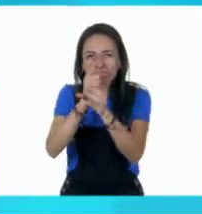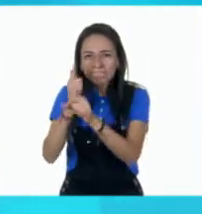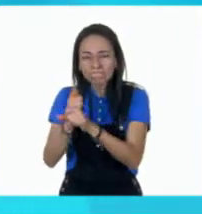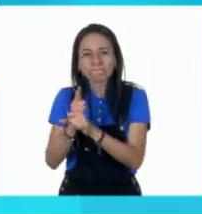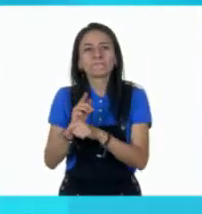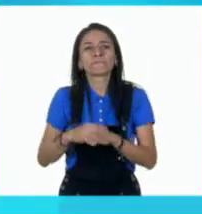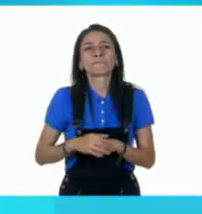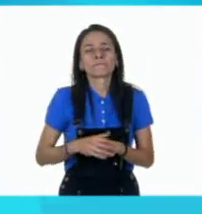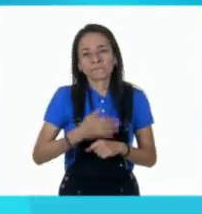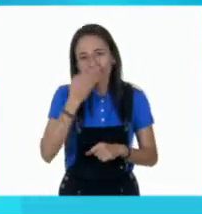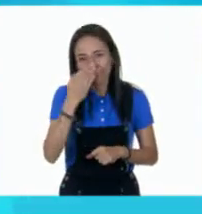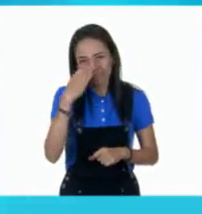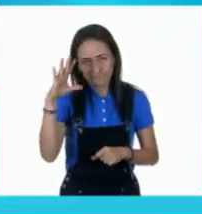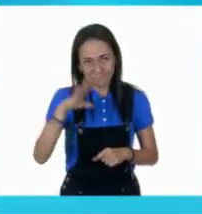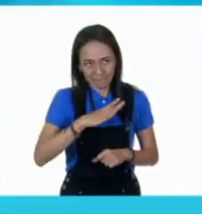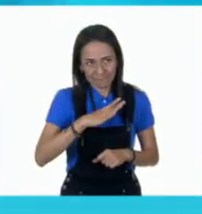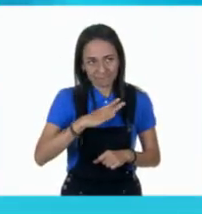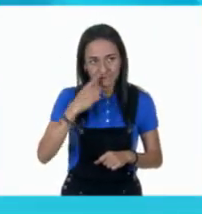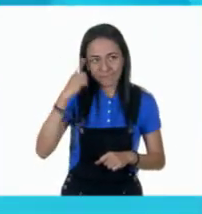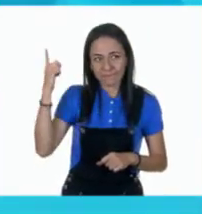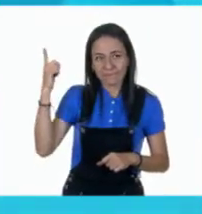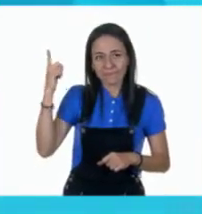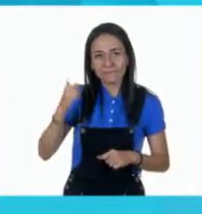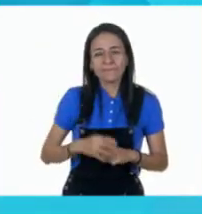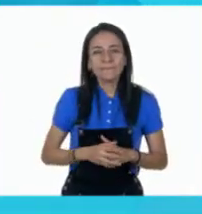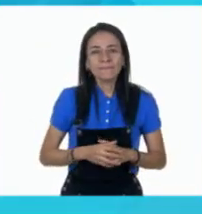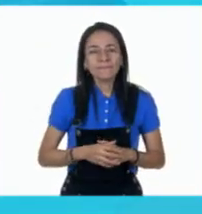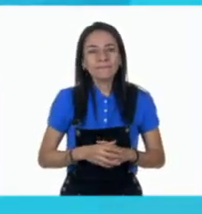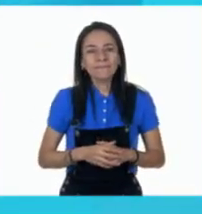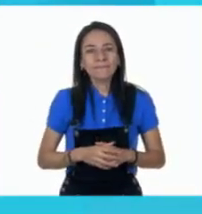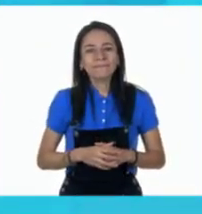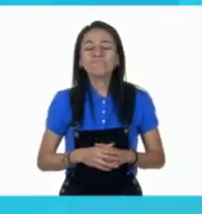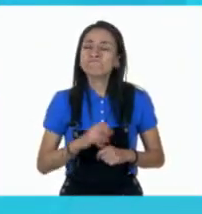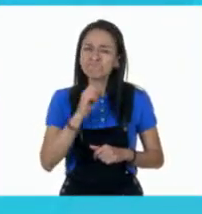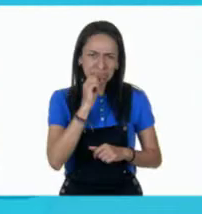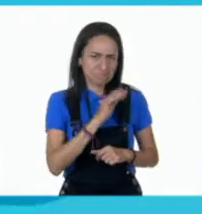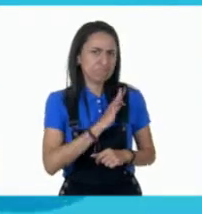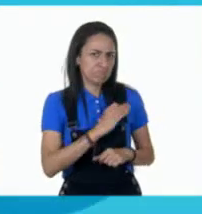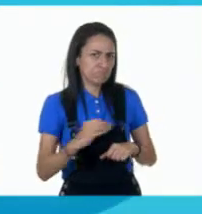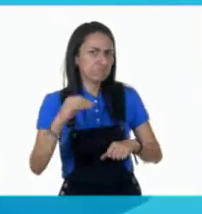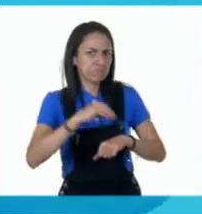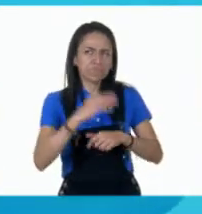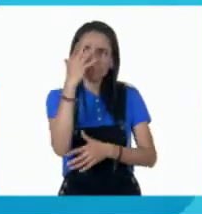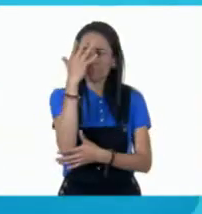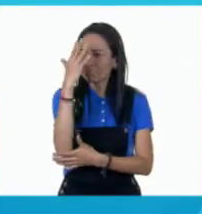que hay flores. ¿Qué te parece si también anotamos árboles verdes?